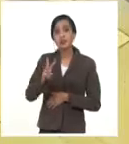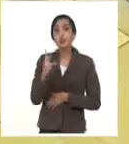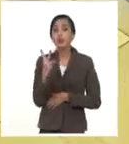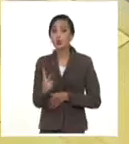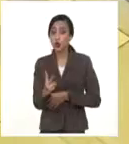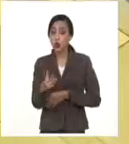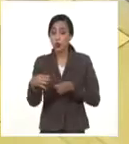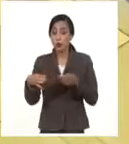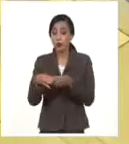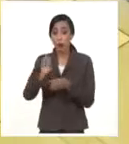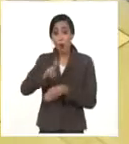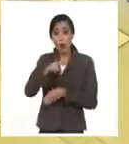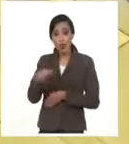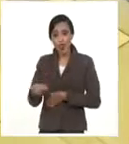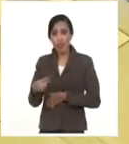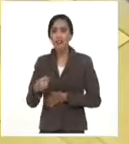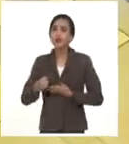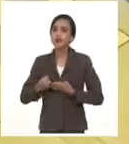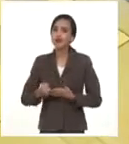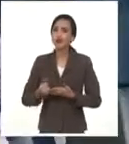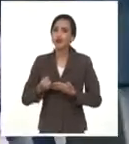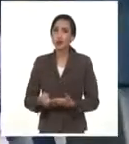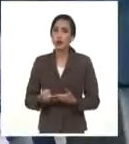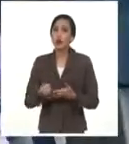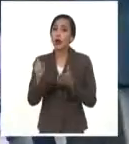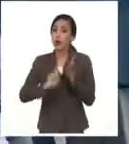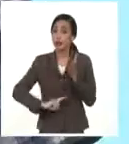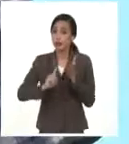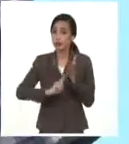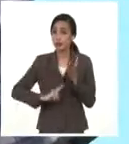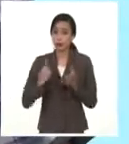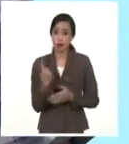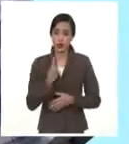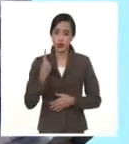unidades que tienen un aporte importante al sistema eléctrico nacional.